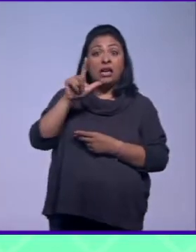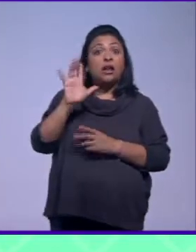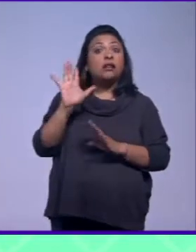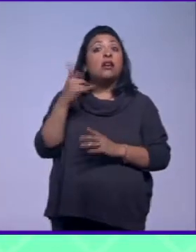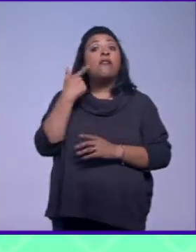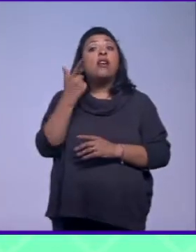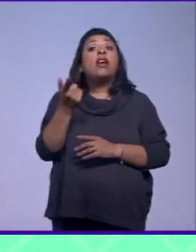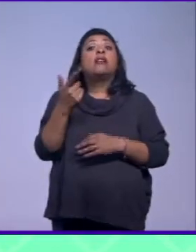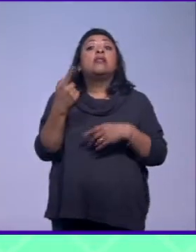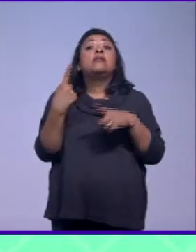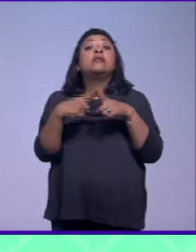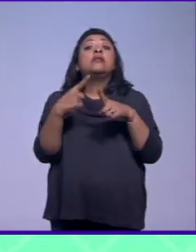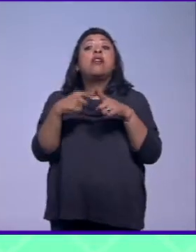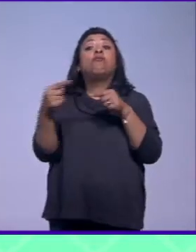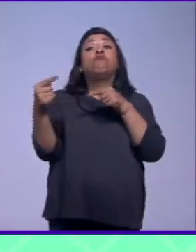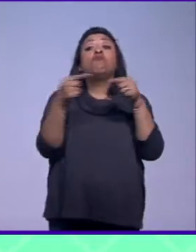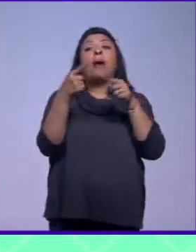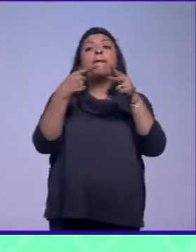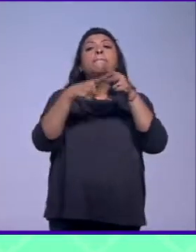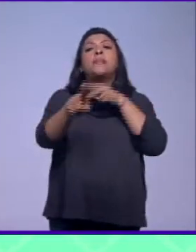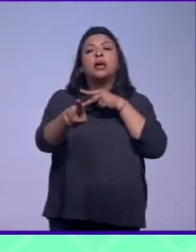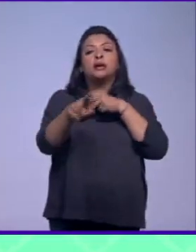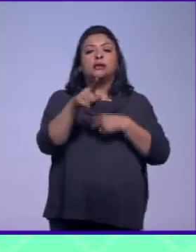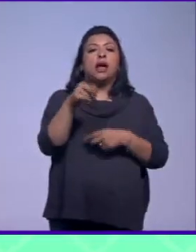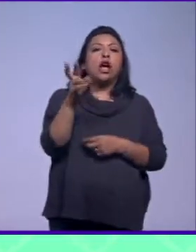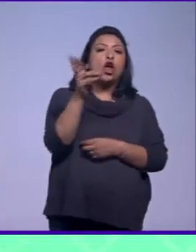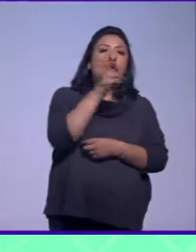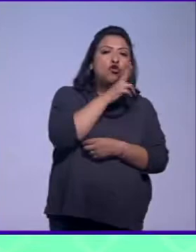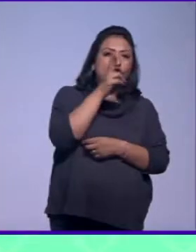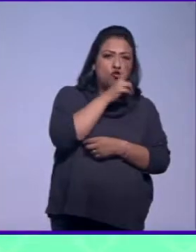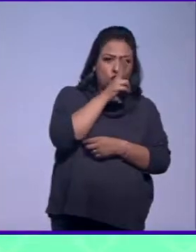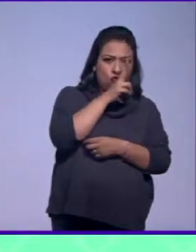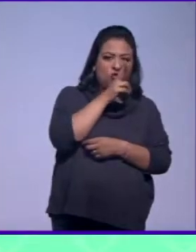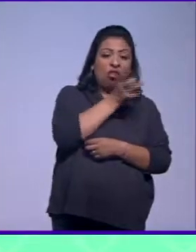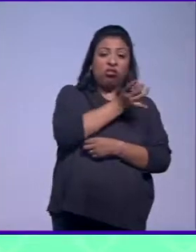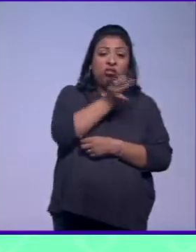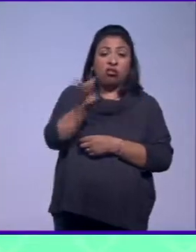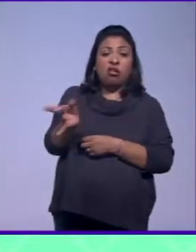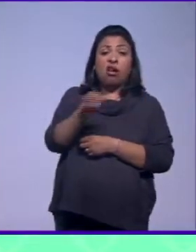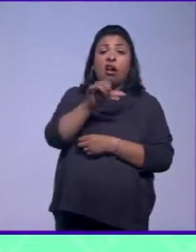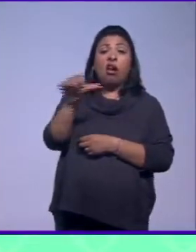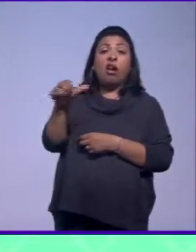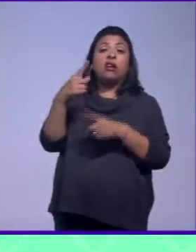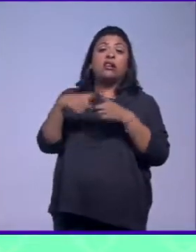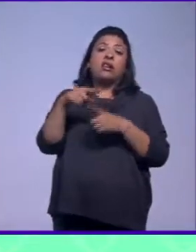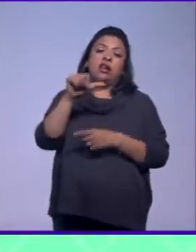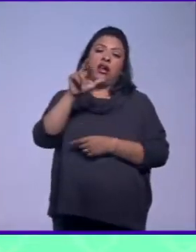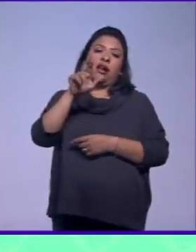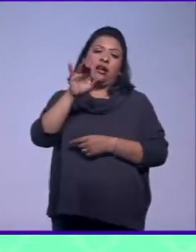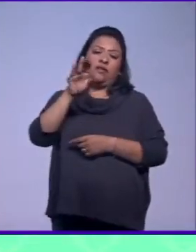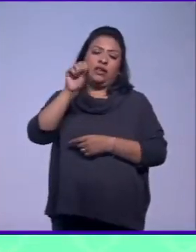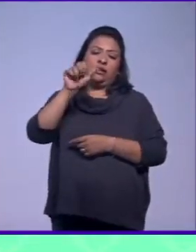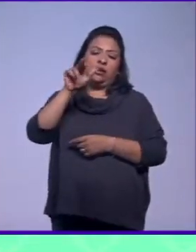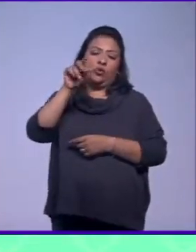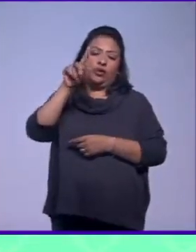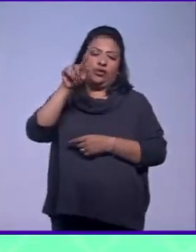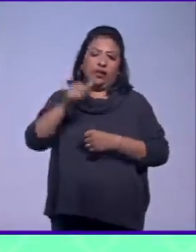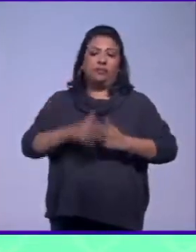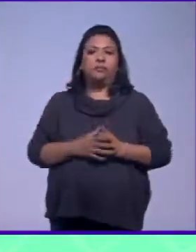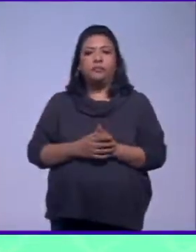aventuró a dar su pronóstico para el duelo de apertura russia el anfitrión derrotar al seleccionado de arabia saudita